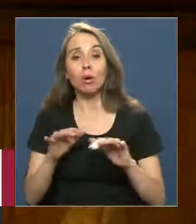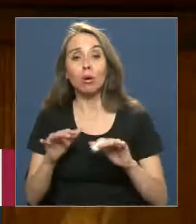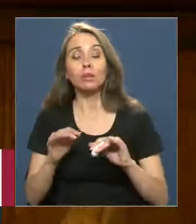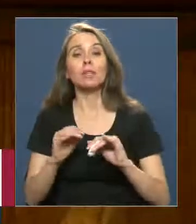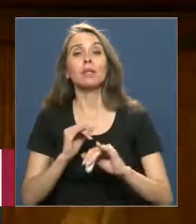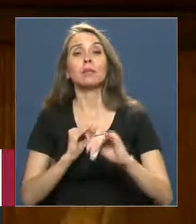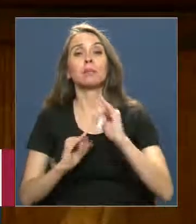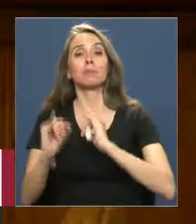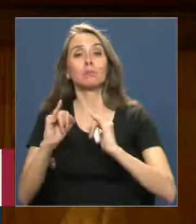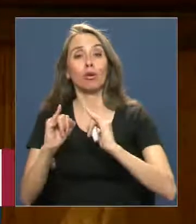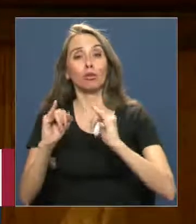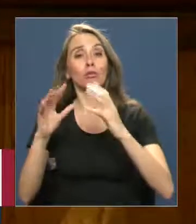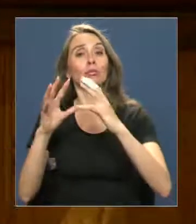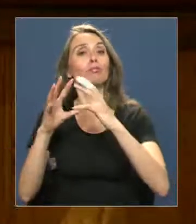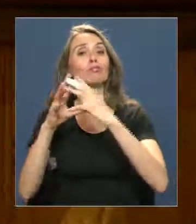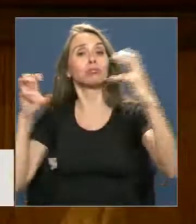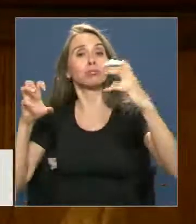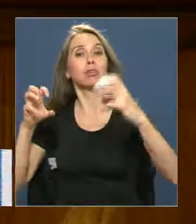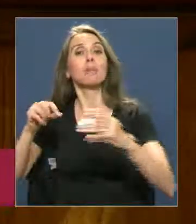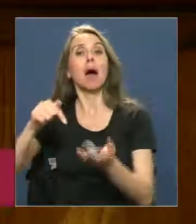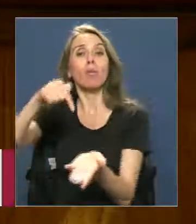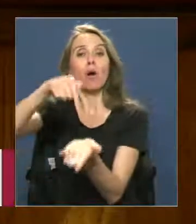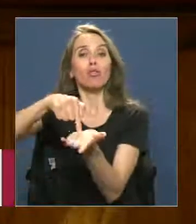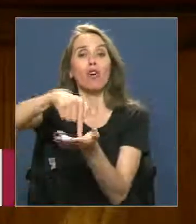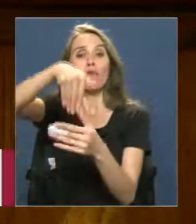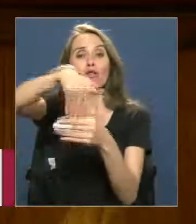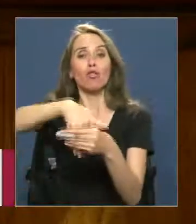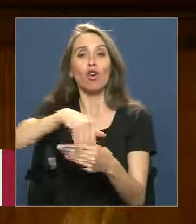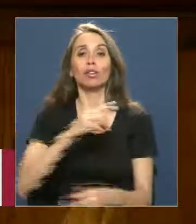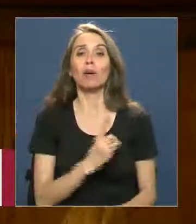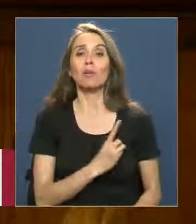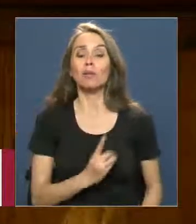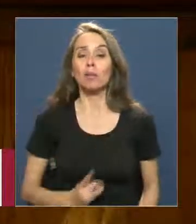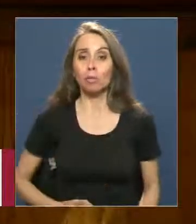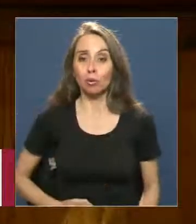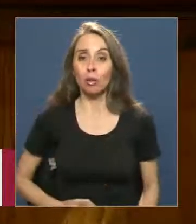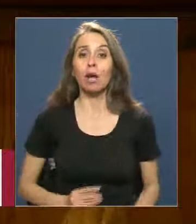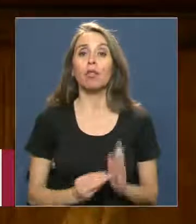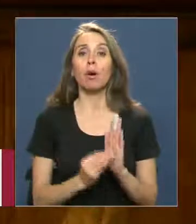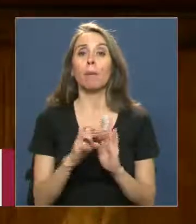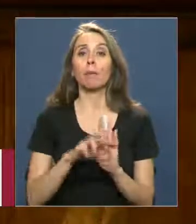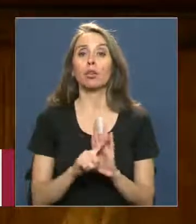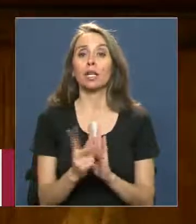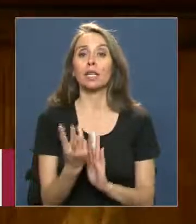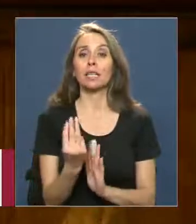teletemático de votación por parte de los parlamentarios en los casos que indica el boletín